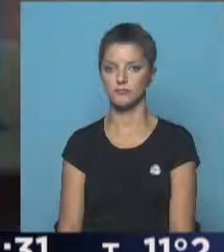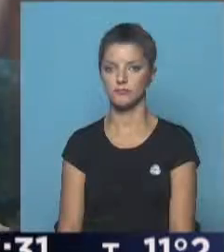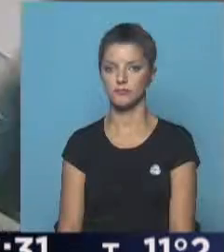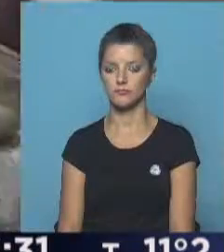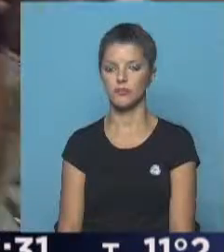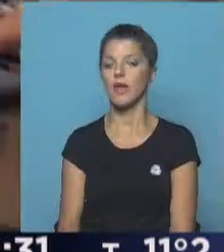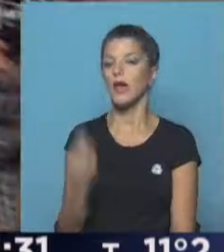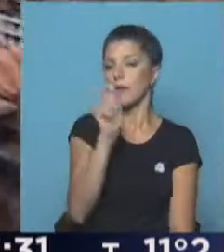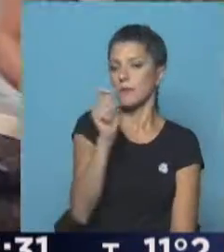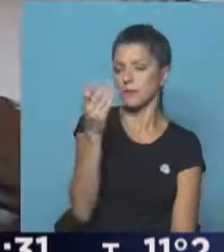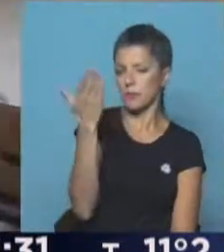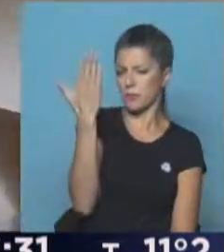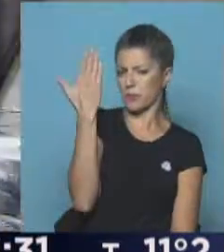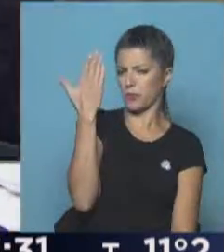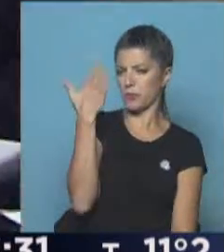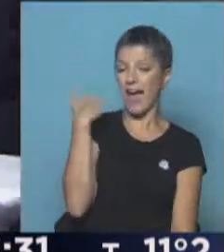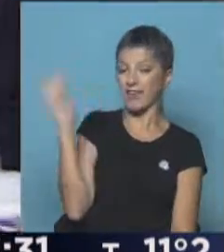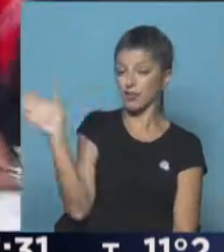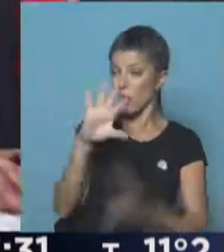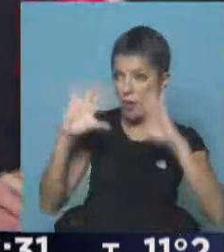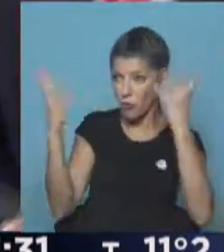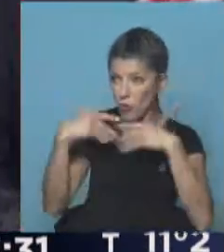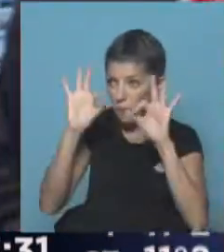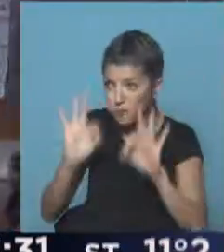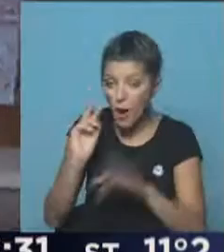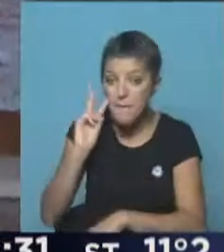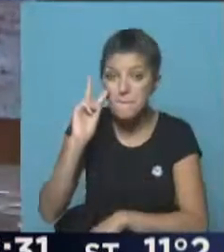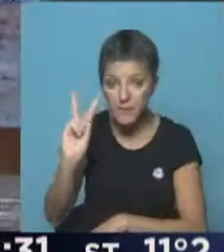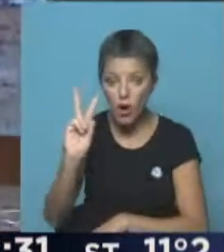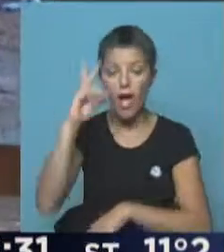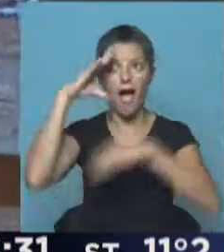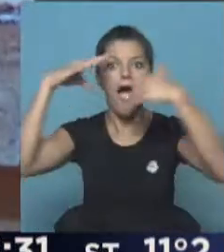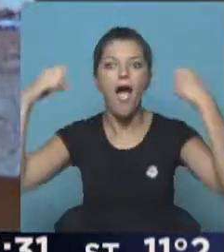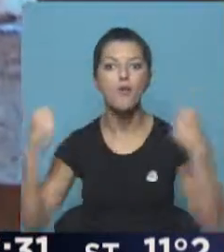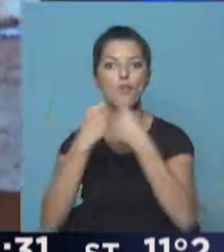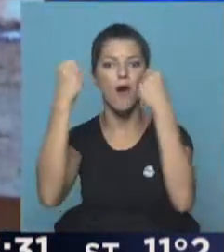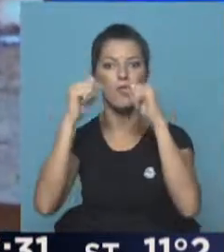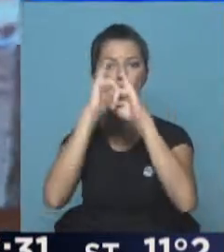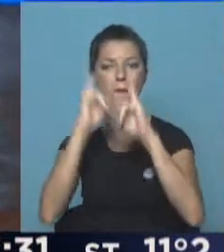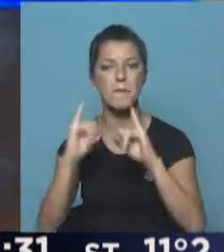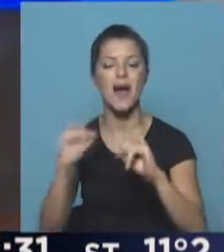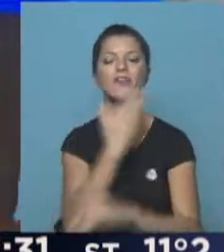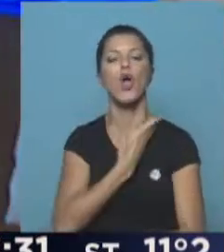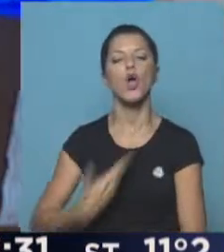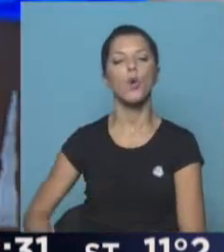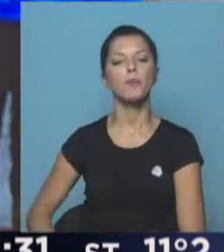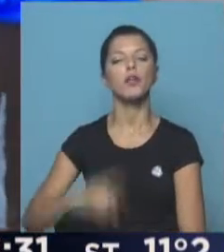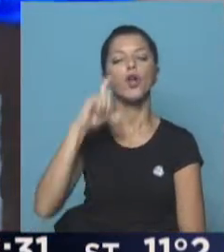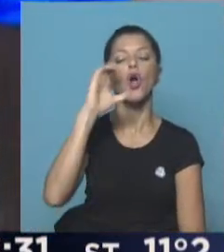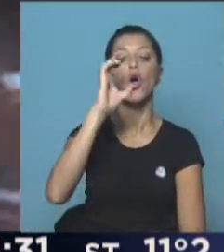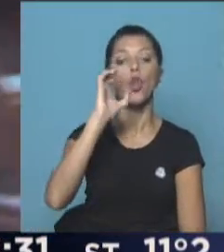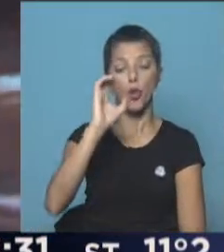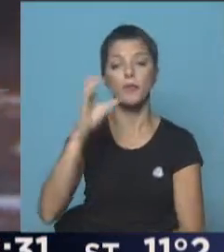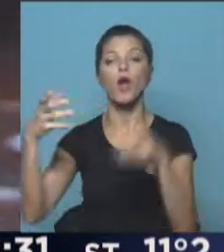Hace unos meses todos vivimos en el mundo lo que fue el acuerdo final que llegó el gobierno colombiano con las